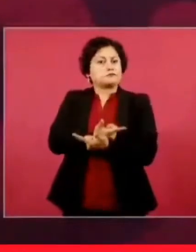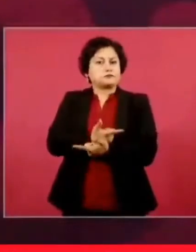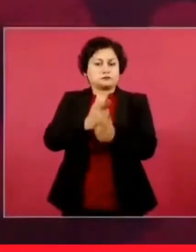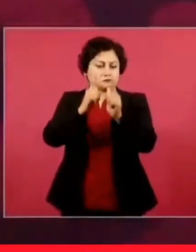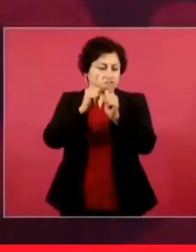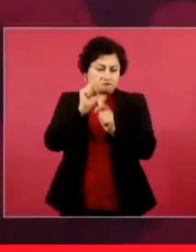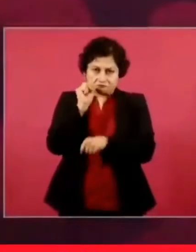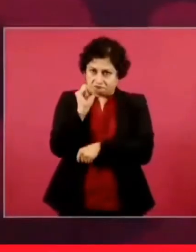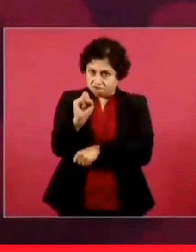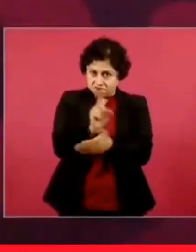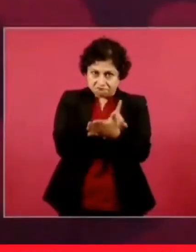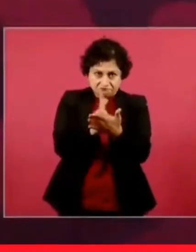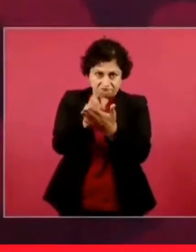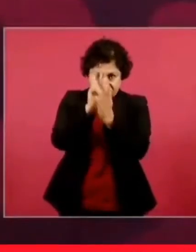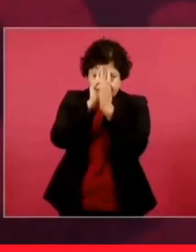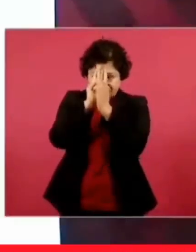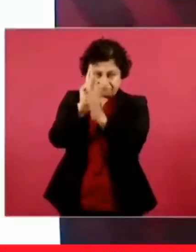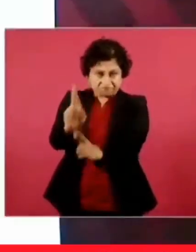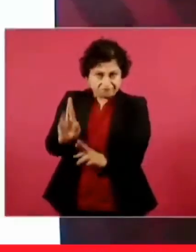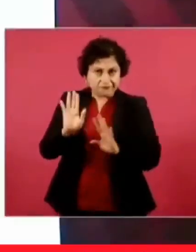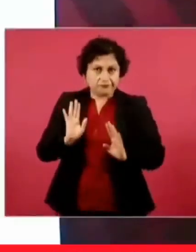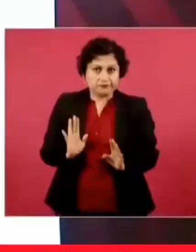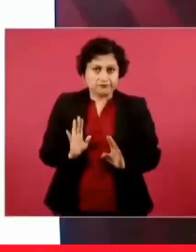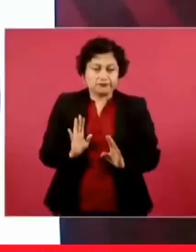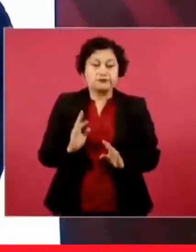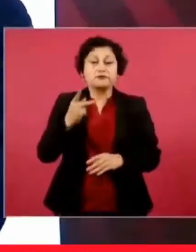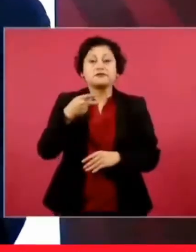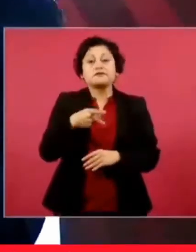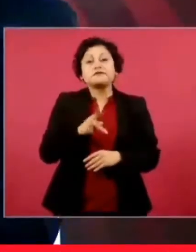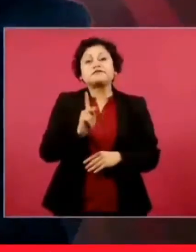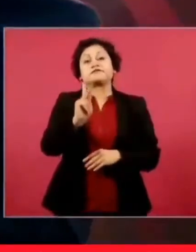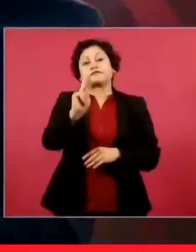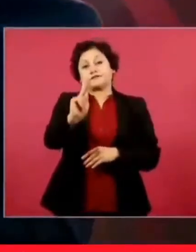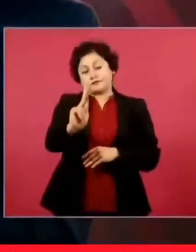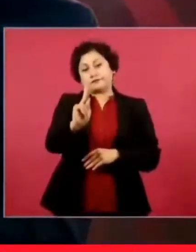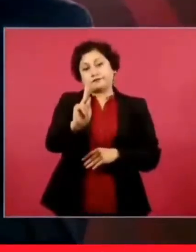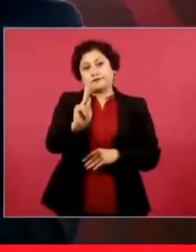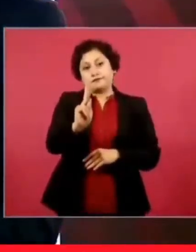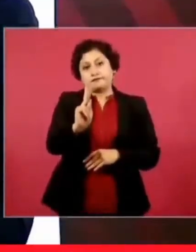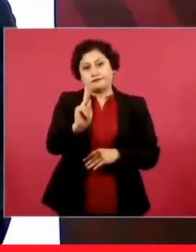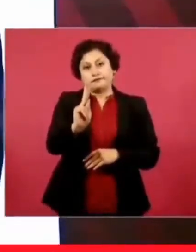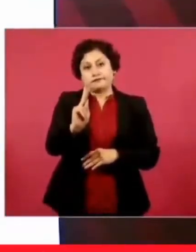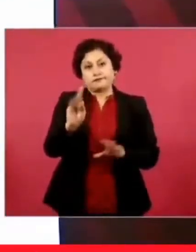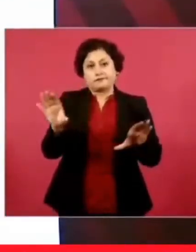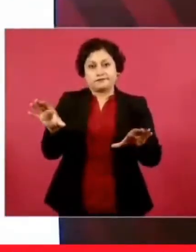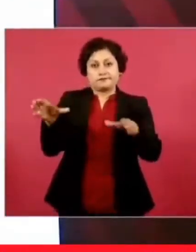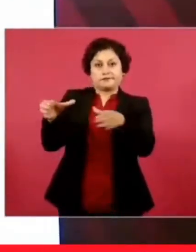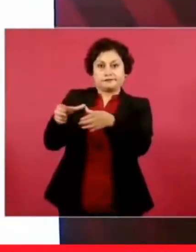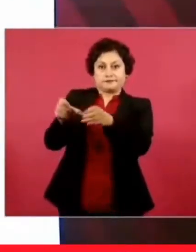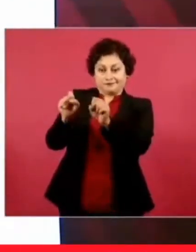Pero hay en el bloque conservador